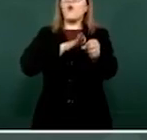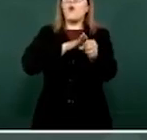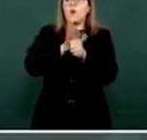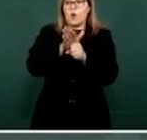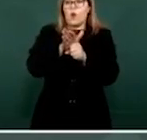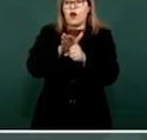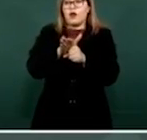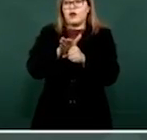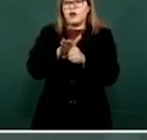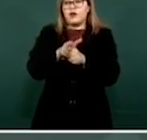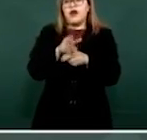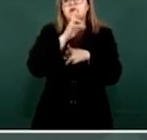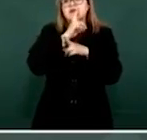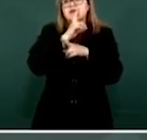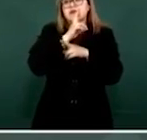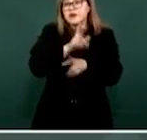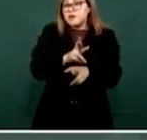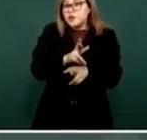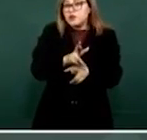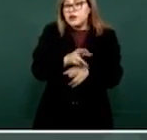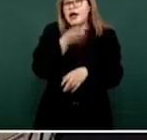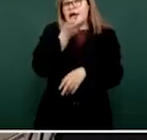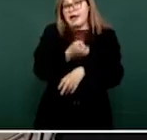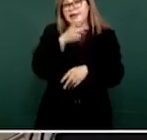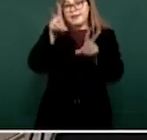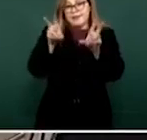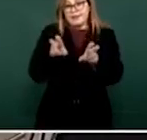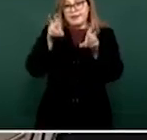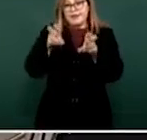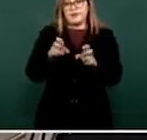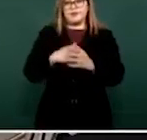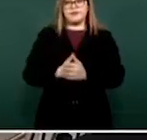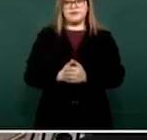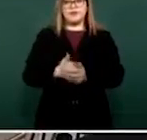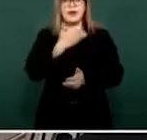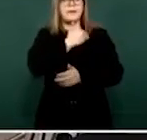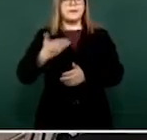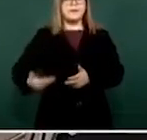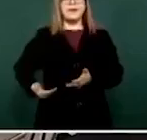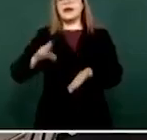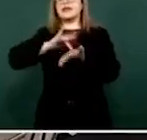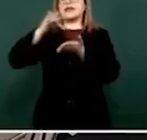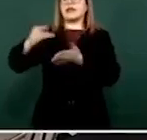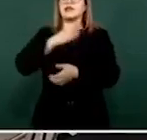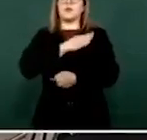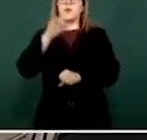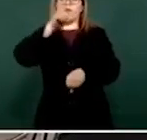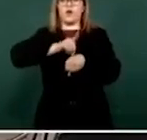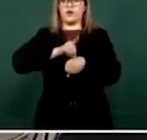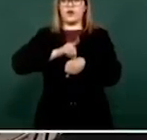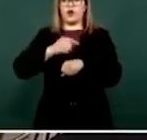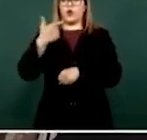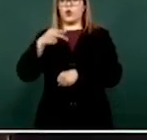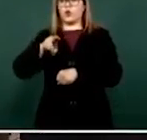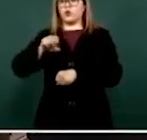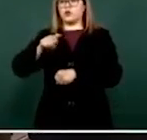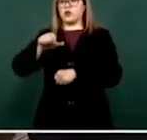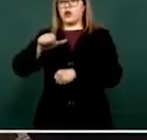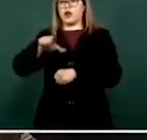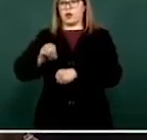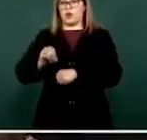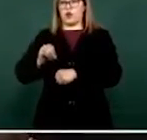fue el reporte sobre este asunto. Presidente, Gracias, buenos días. Buenos días, Gustavo Robledo de Global